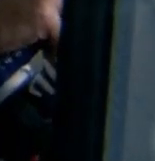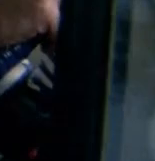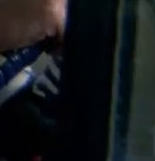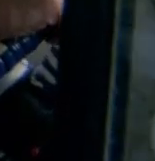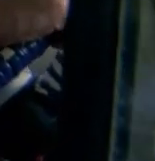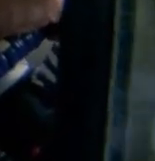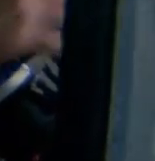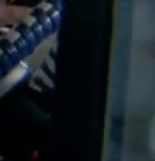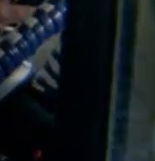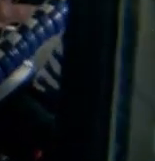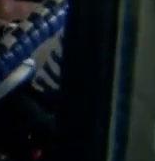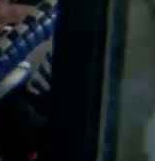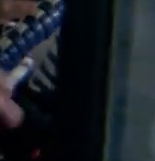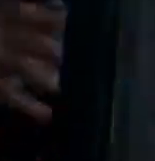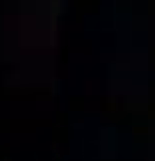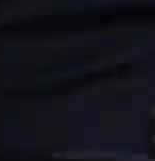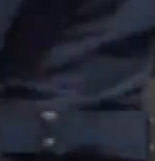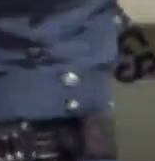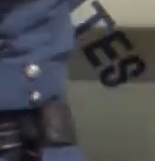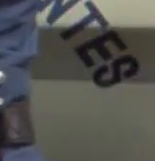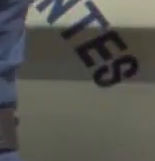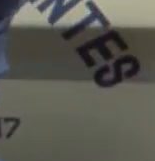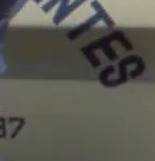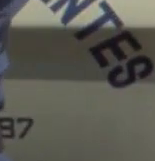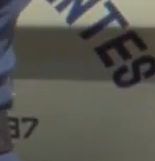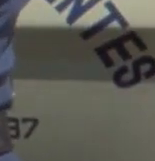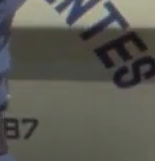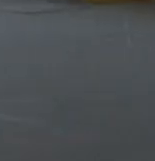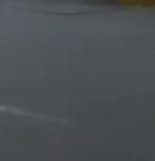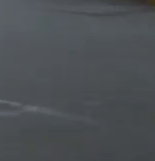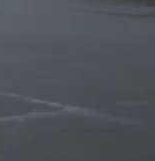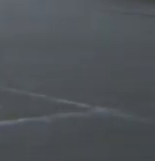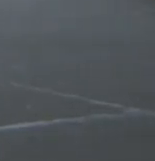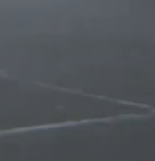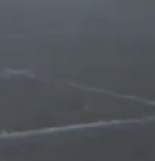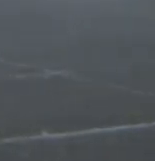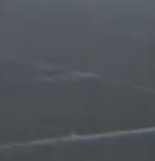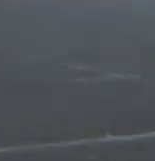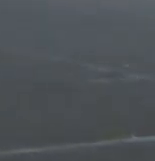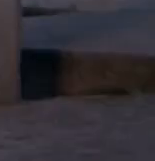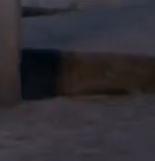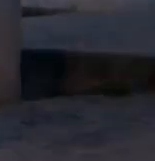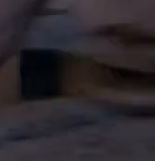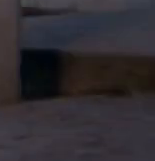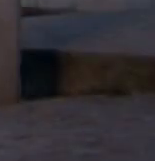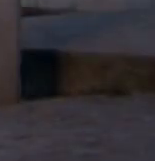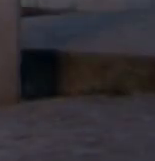llenando su vida de muchas aventuras. Tranquilos, si no les pasa nada. ¡Véngase!